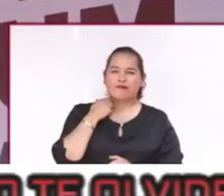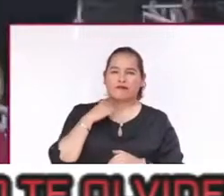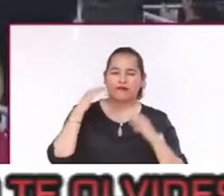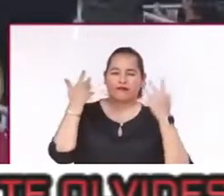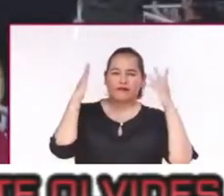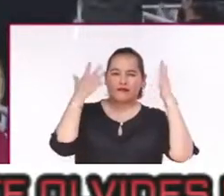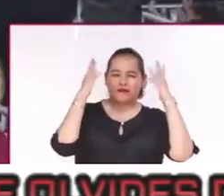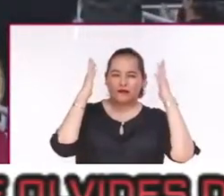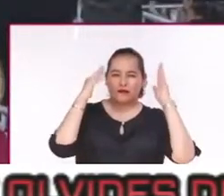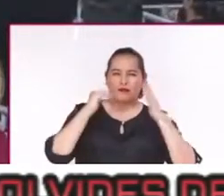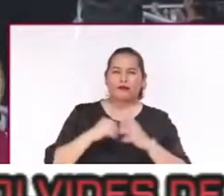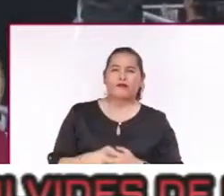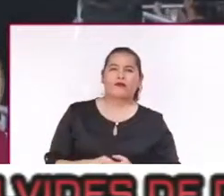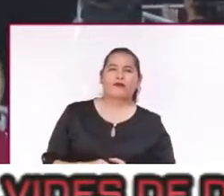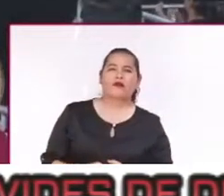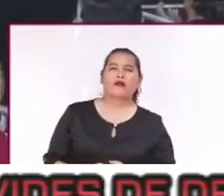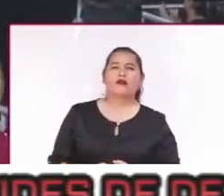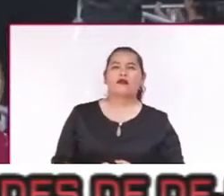Fíjense,